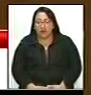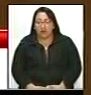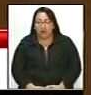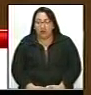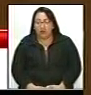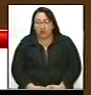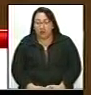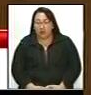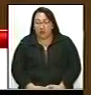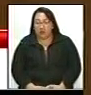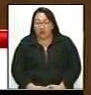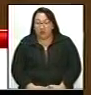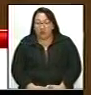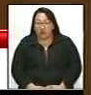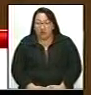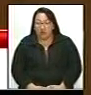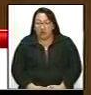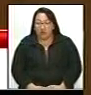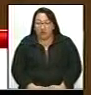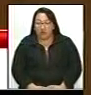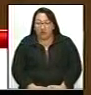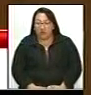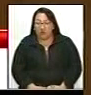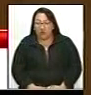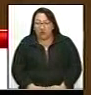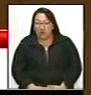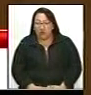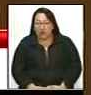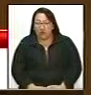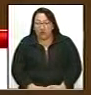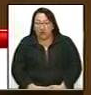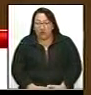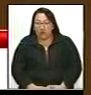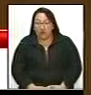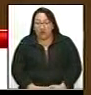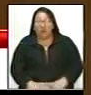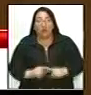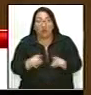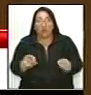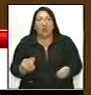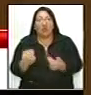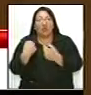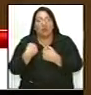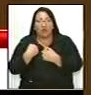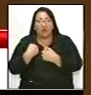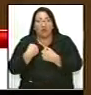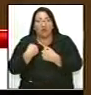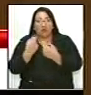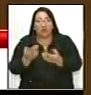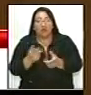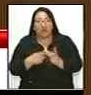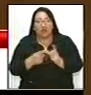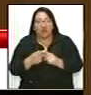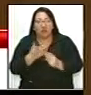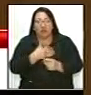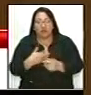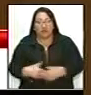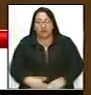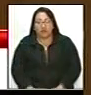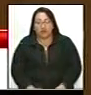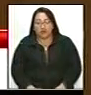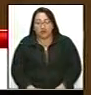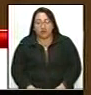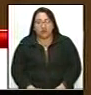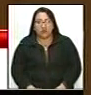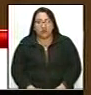por favor. Entonces, todos somos pares. Usted nos representa. Entonces, en ese sentido, presidente, yo quiero